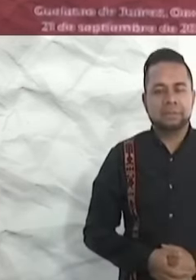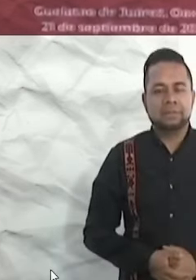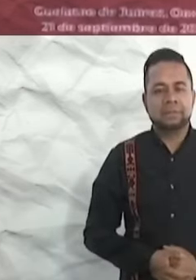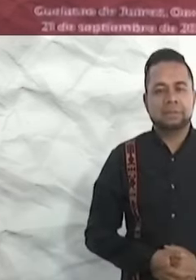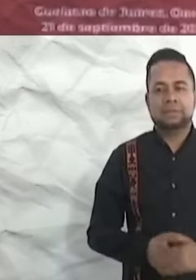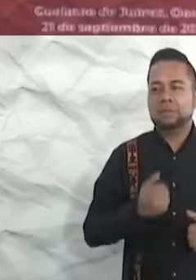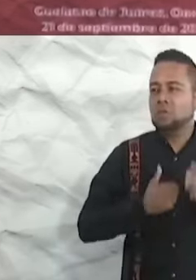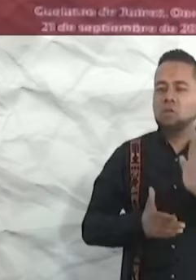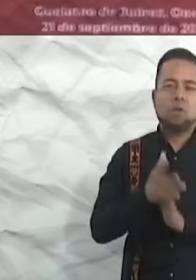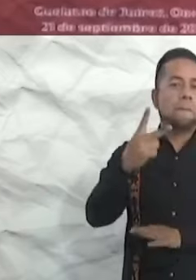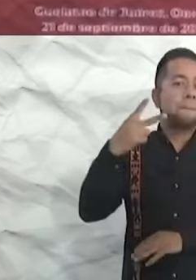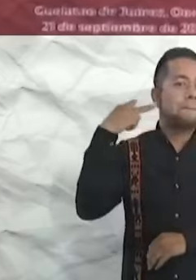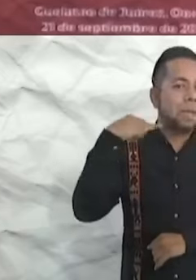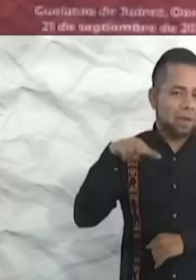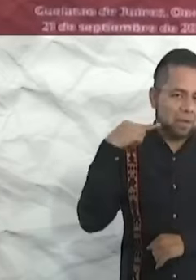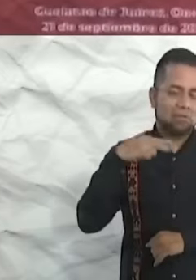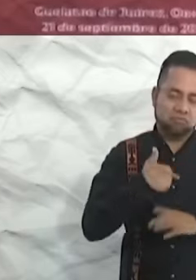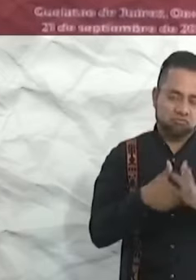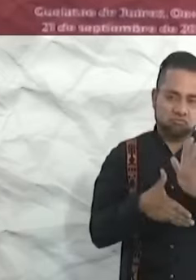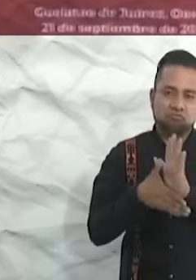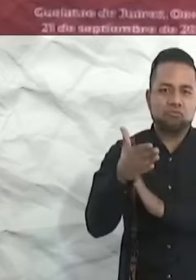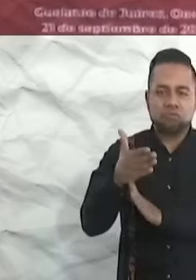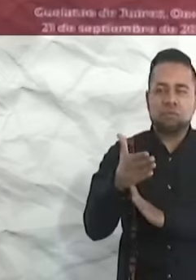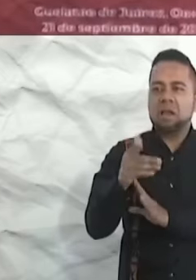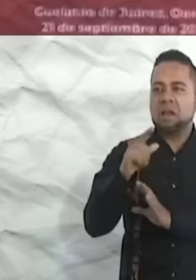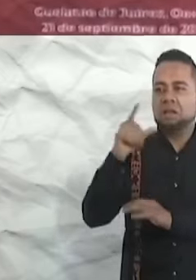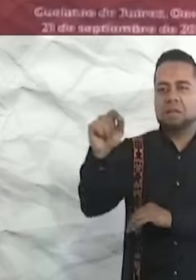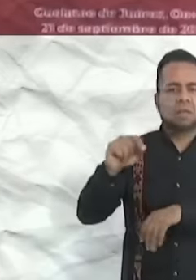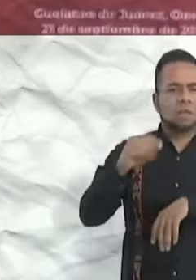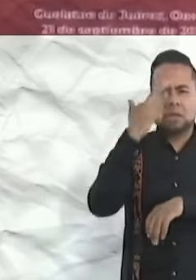Voy a Veracruz. ¡Ay, Veracruz!